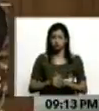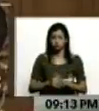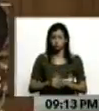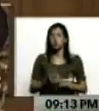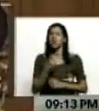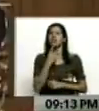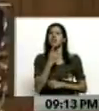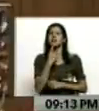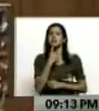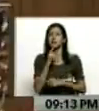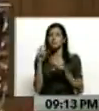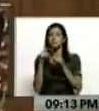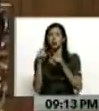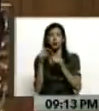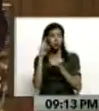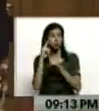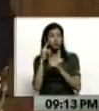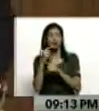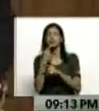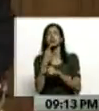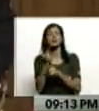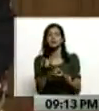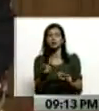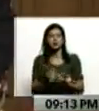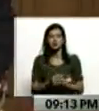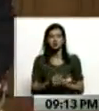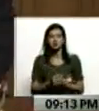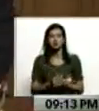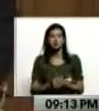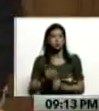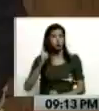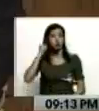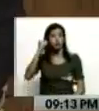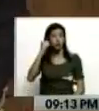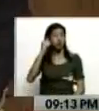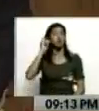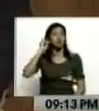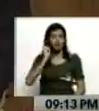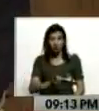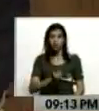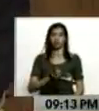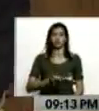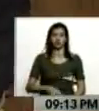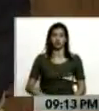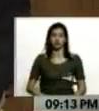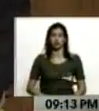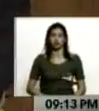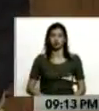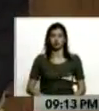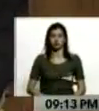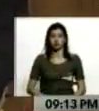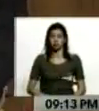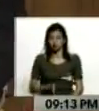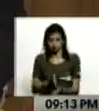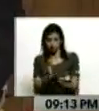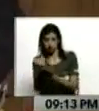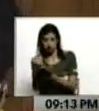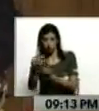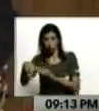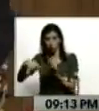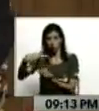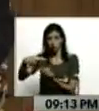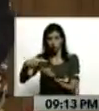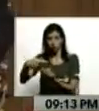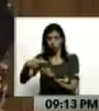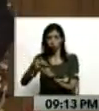populares lo que nos dice Bolívar debemos triunfar por el camino de